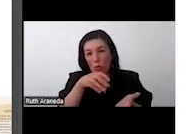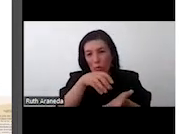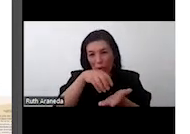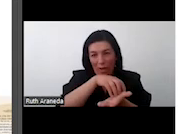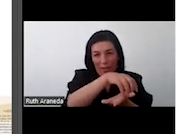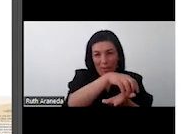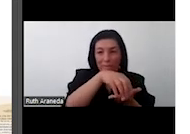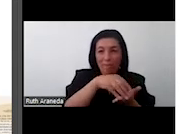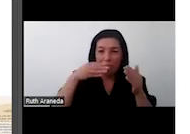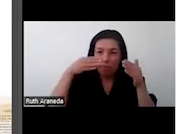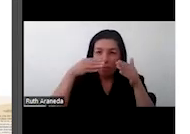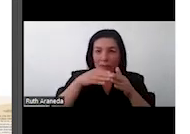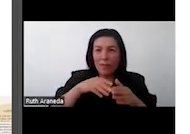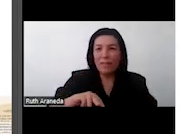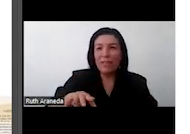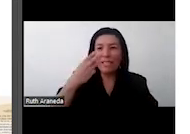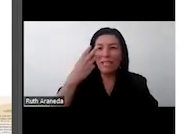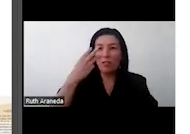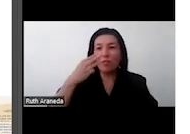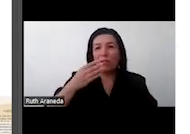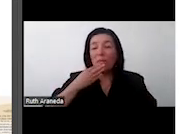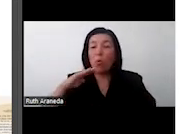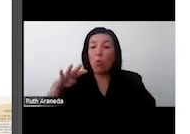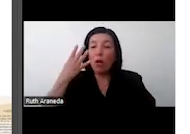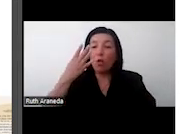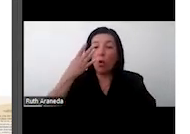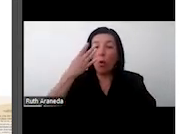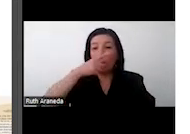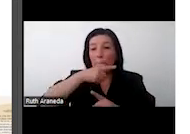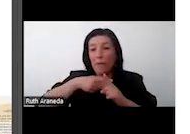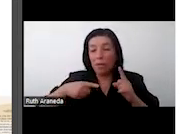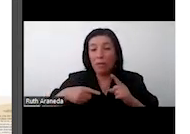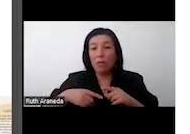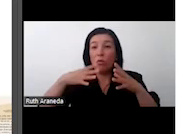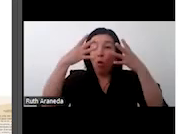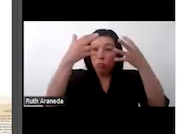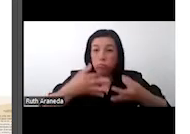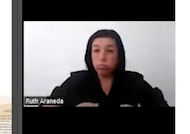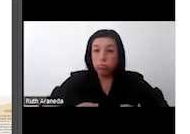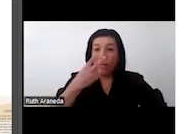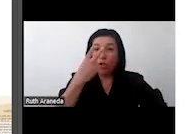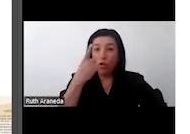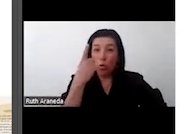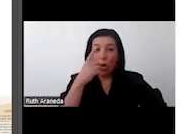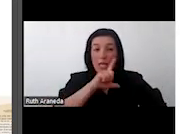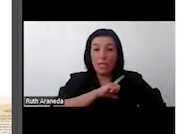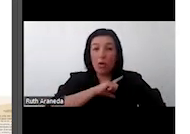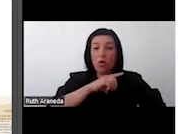directamente enfocado en los terceros y cuartos medios. Fueron 21 liceos los que recibieron esta